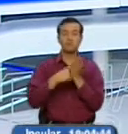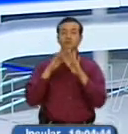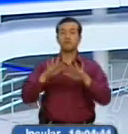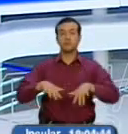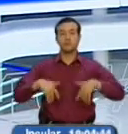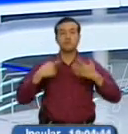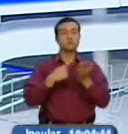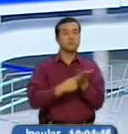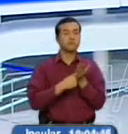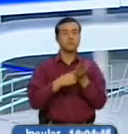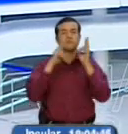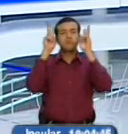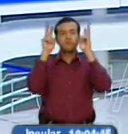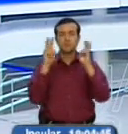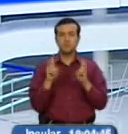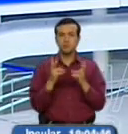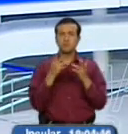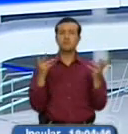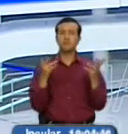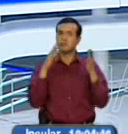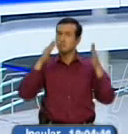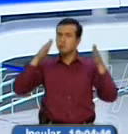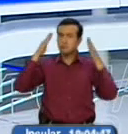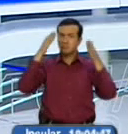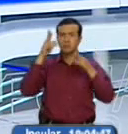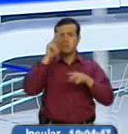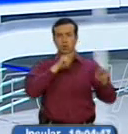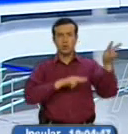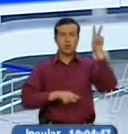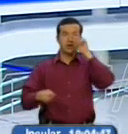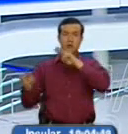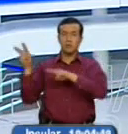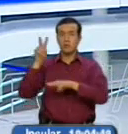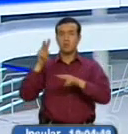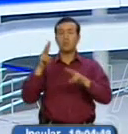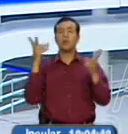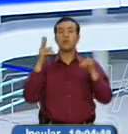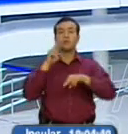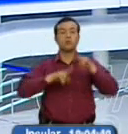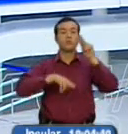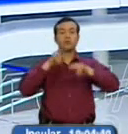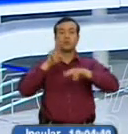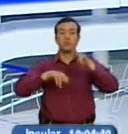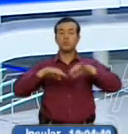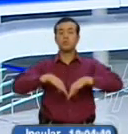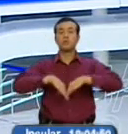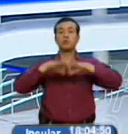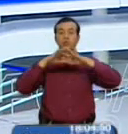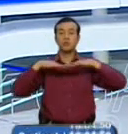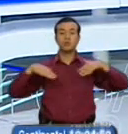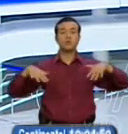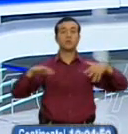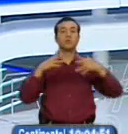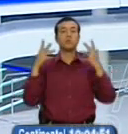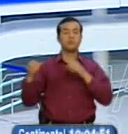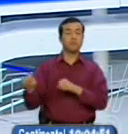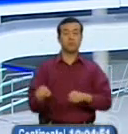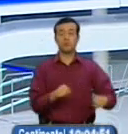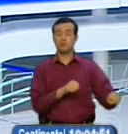ampliado donde se abordaron temas que se centraron en evaluar las tareas de reconstrucción y reactivación en las zonas afectadas por